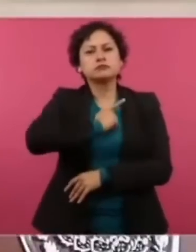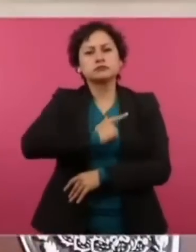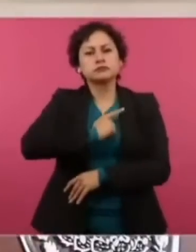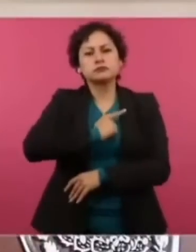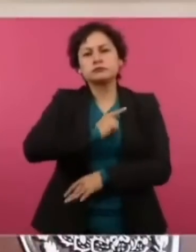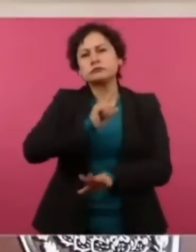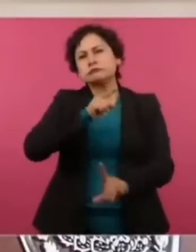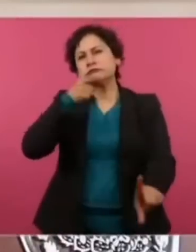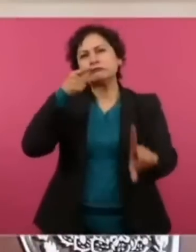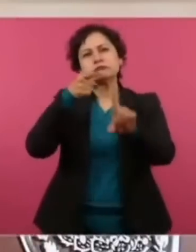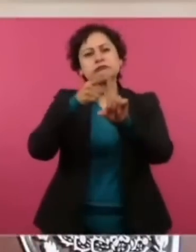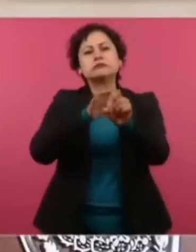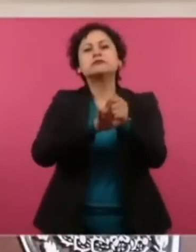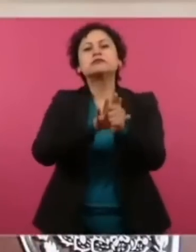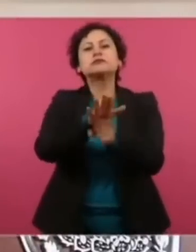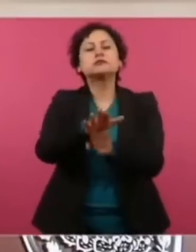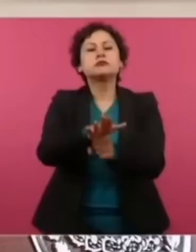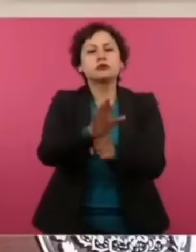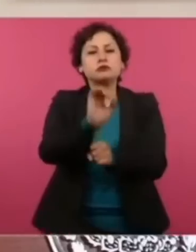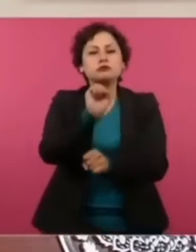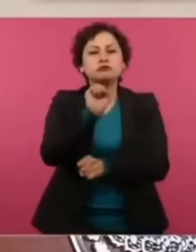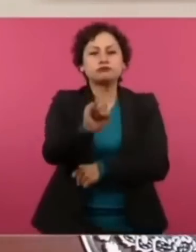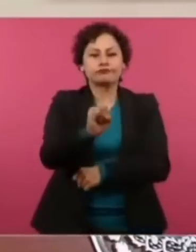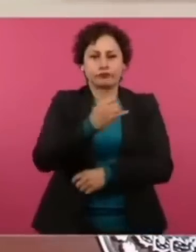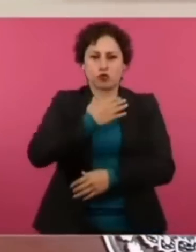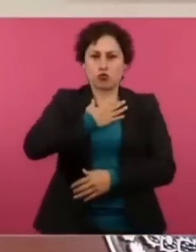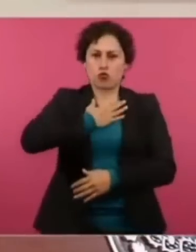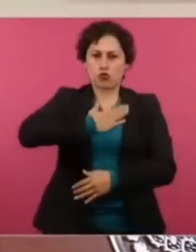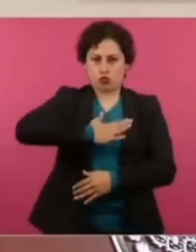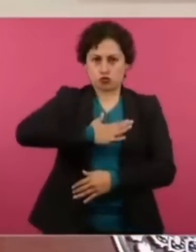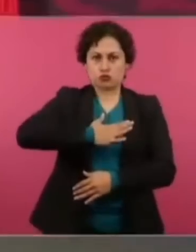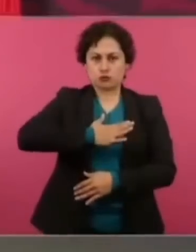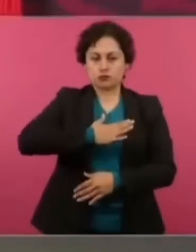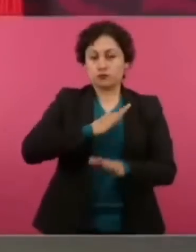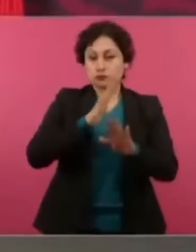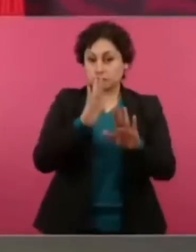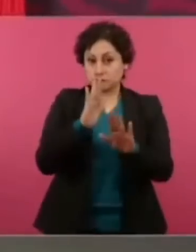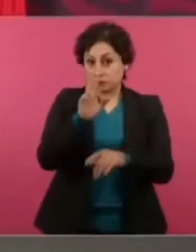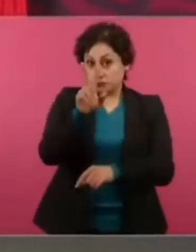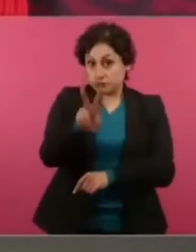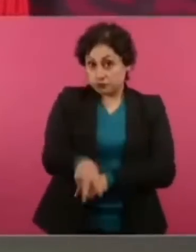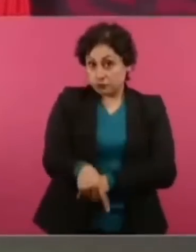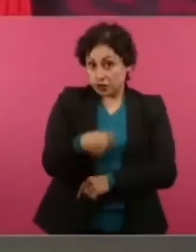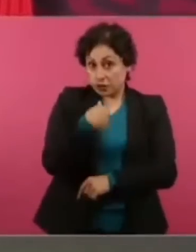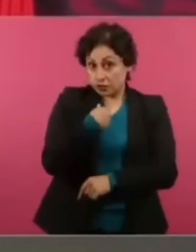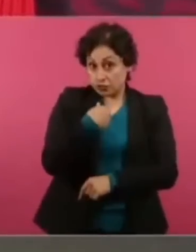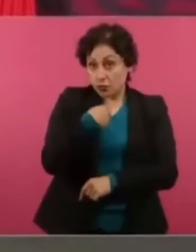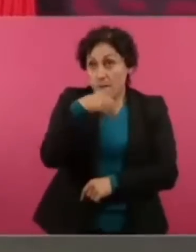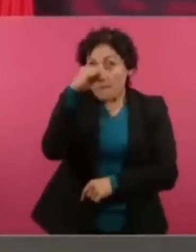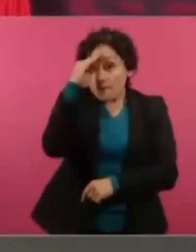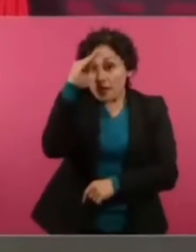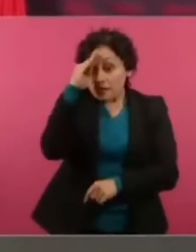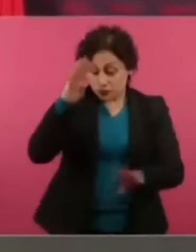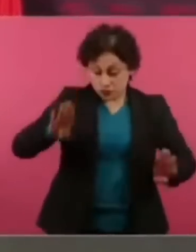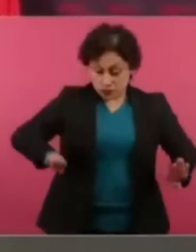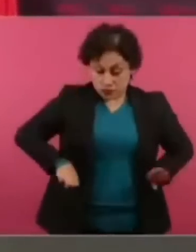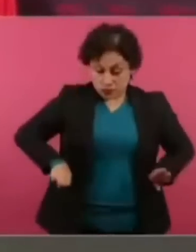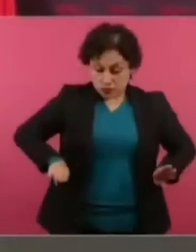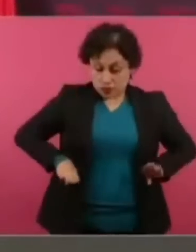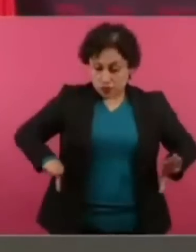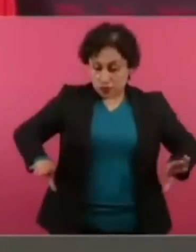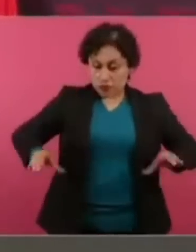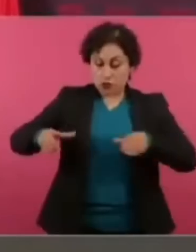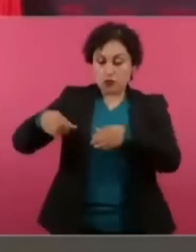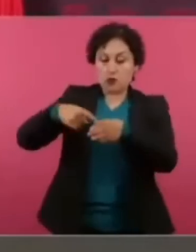justicia. Y sostengo que la derecha, el conservadurismo, es